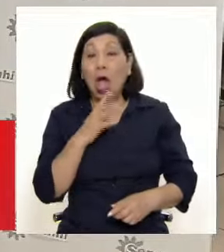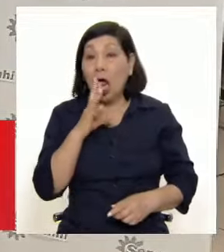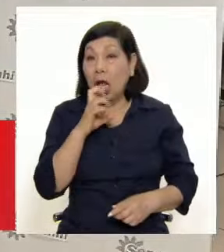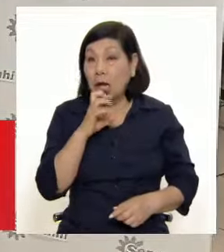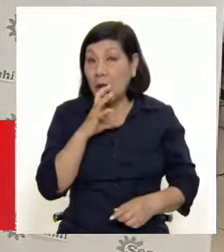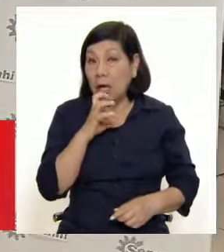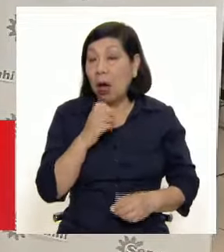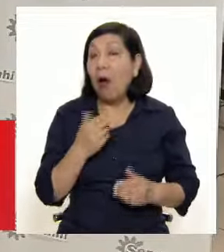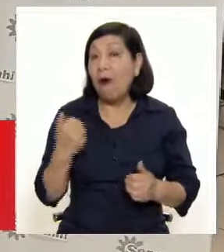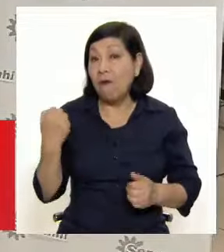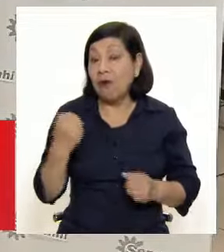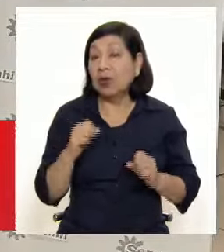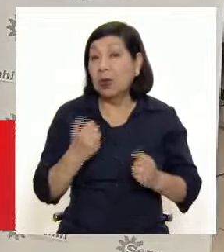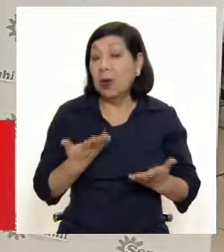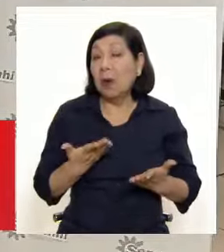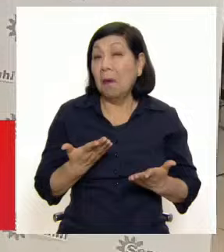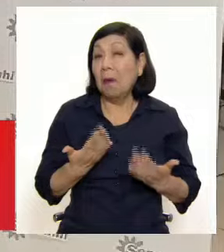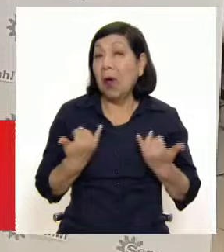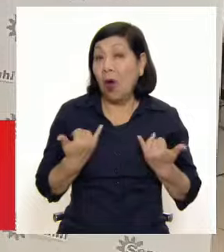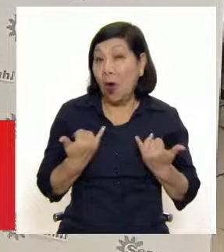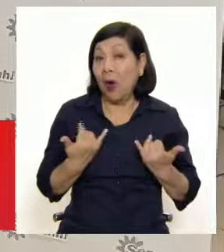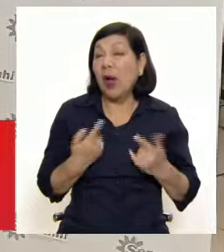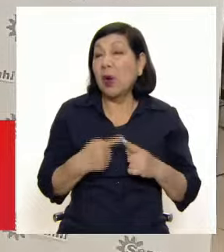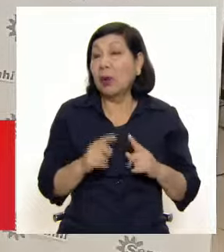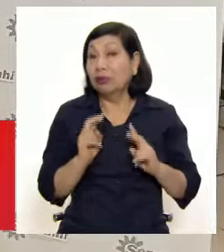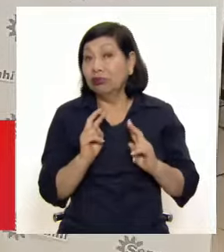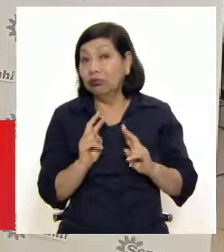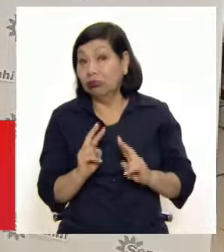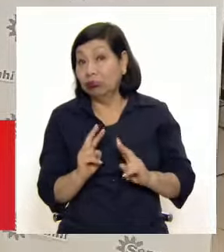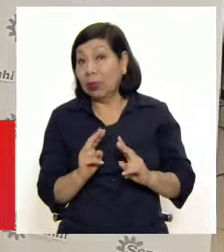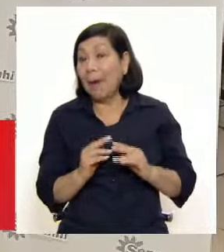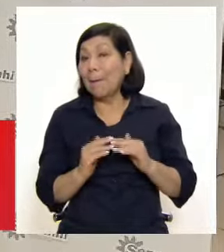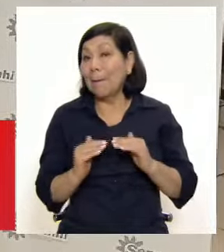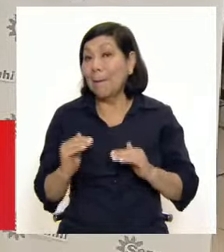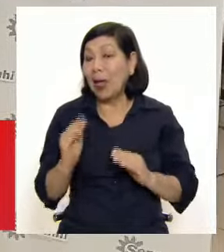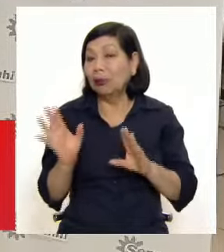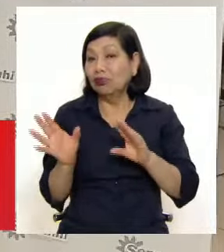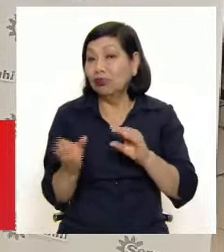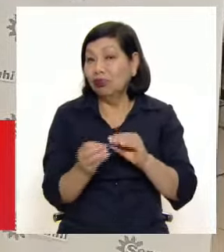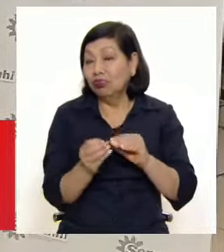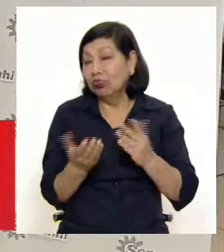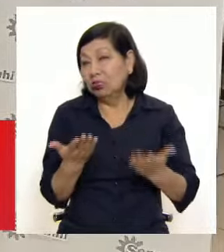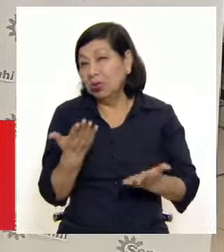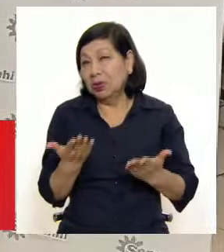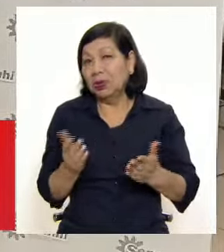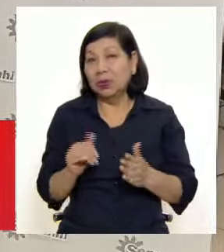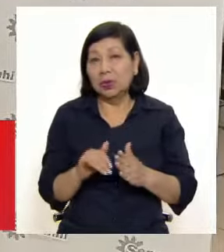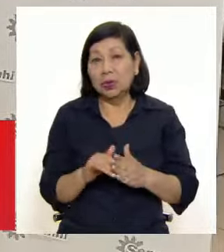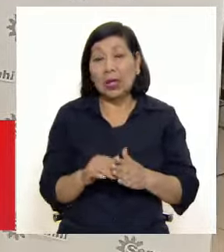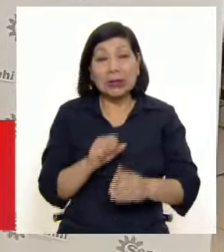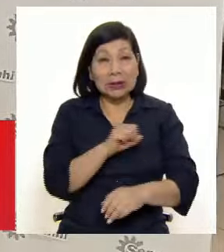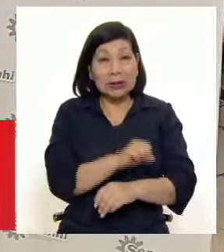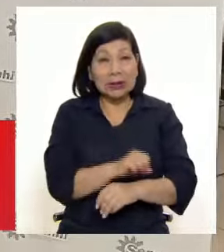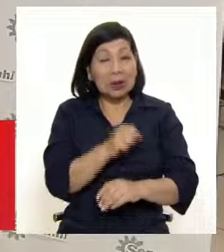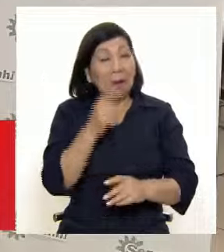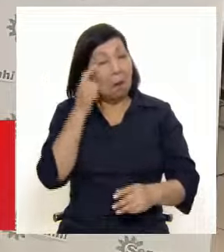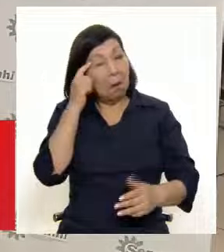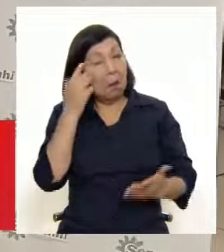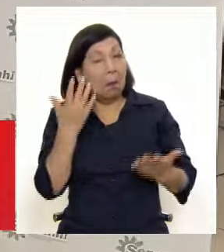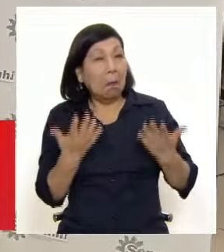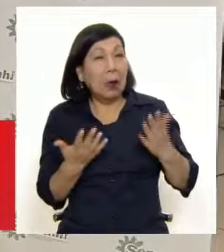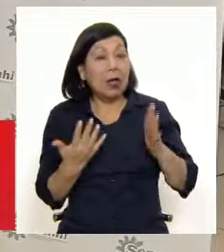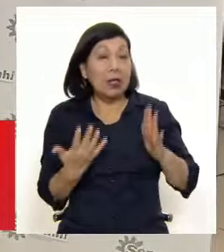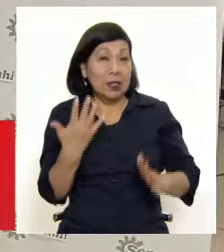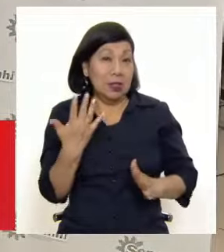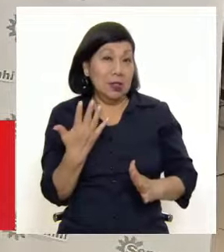de fuerte intensidad, entra en vigencia el día de hoy, y como vemos que los mayores acumulados se darían hacia la parte de la Sierra Sur, estimamos valores